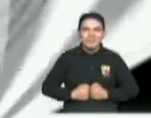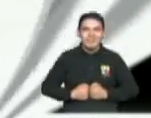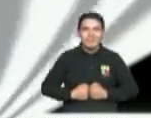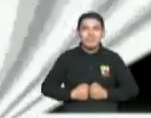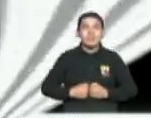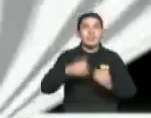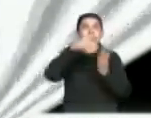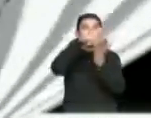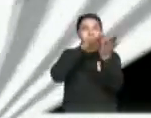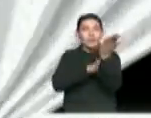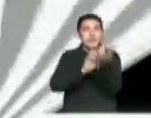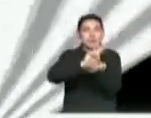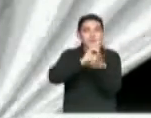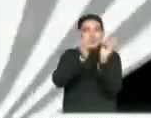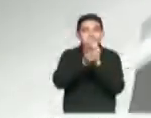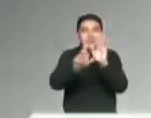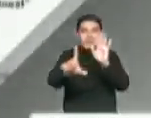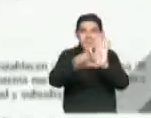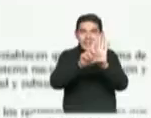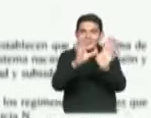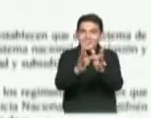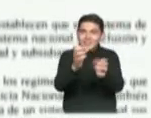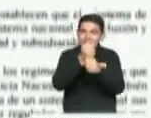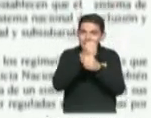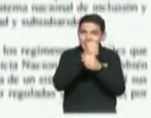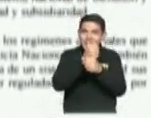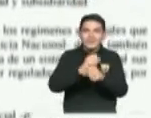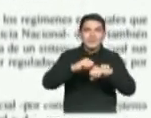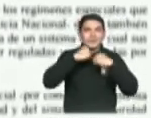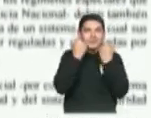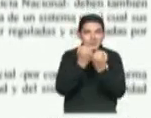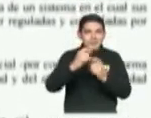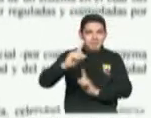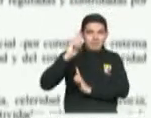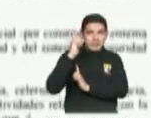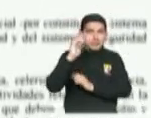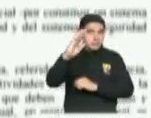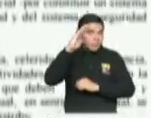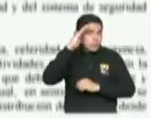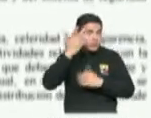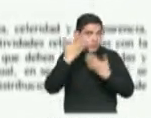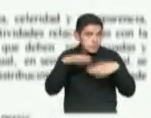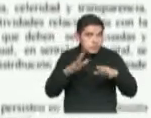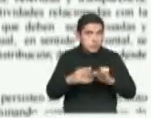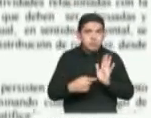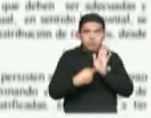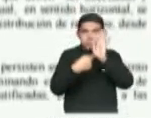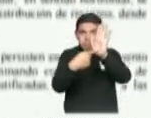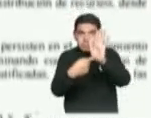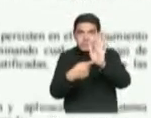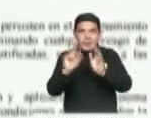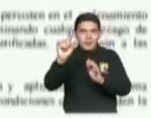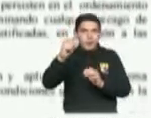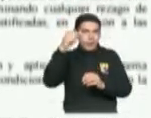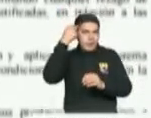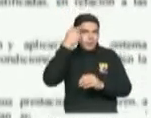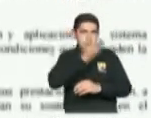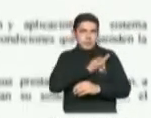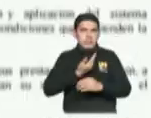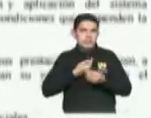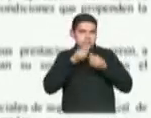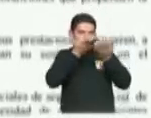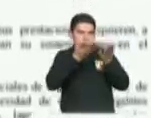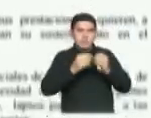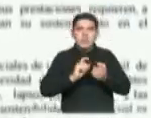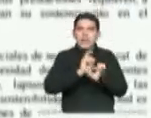el proyecto de reformas a la ley de seguridad social de las fuerzas armadas y de la policía nacional remitido por el ejecutivo presenta cambios